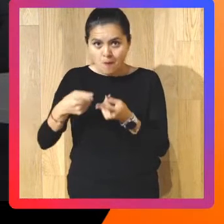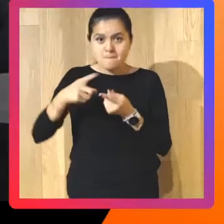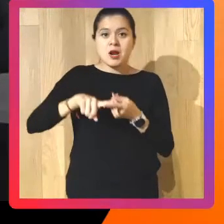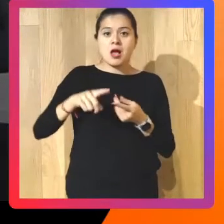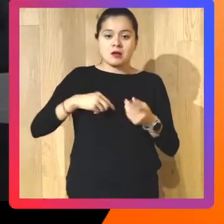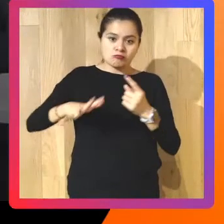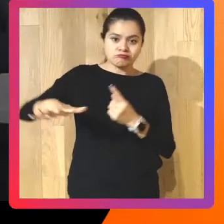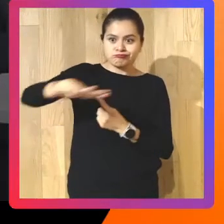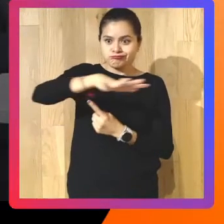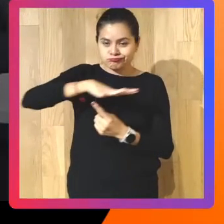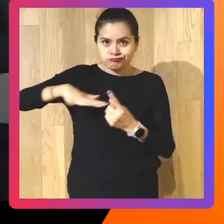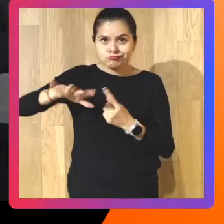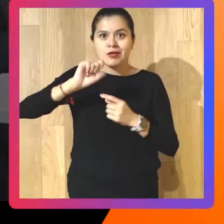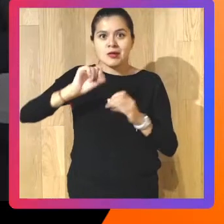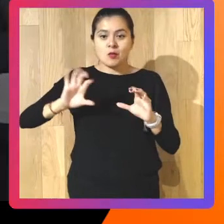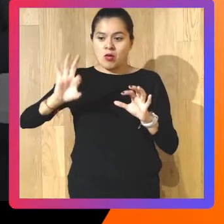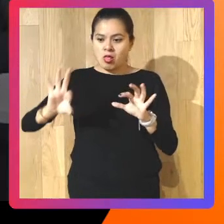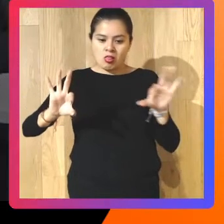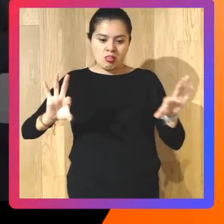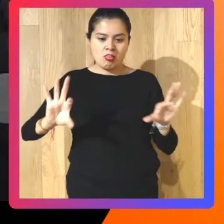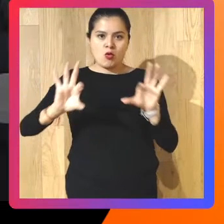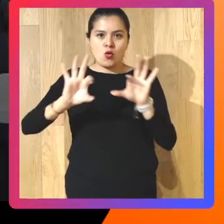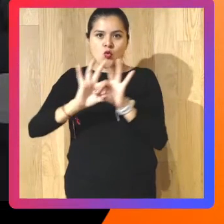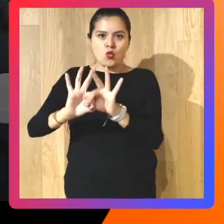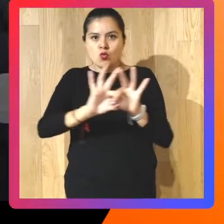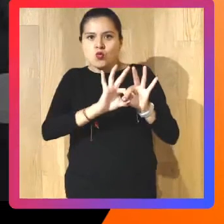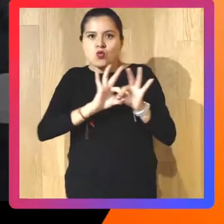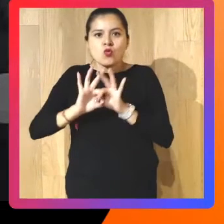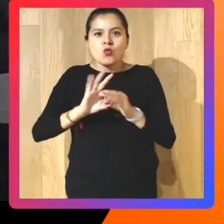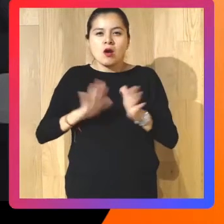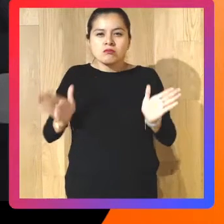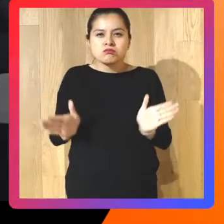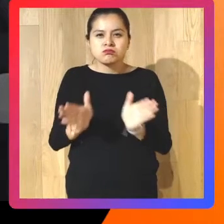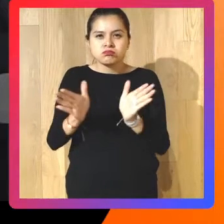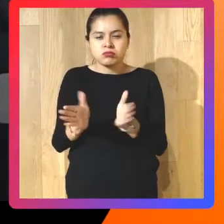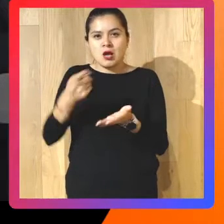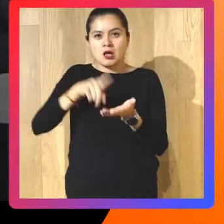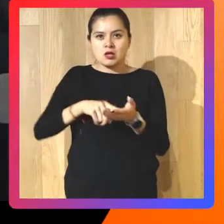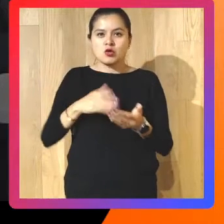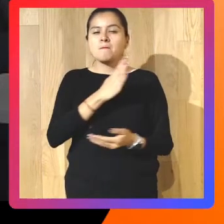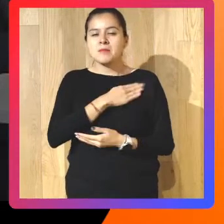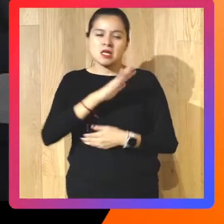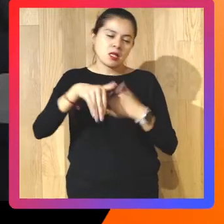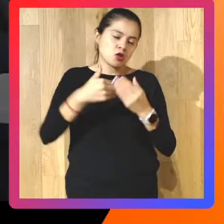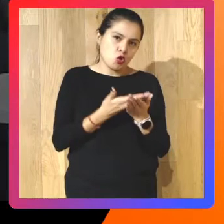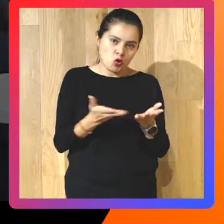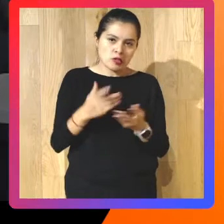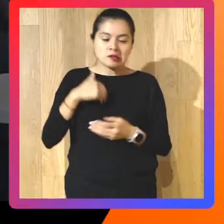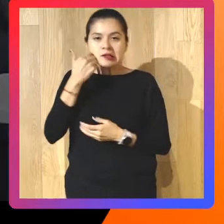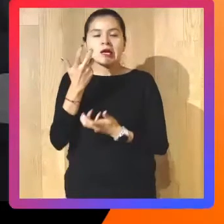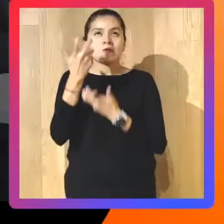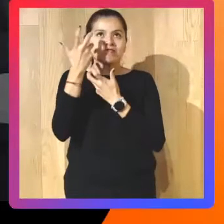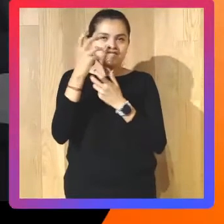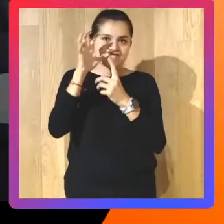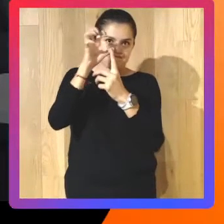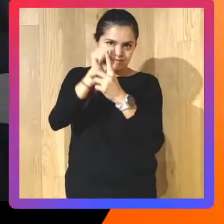y en su conjunto para que todos detonemos el bienestar y desarrollo que tanto anhelamos. Esto implica